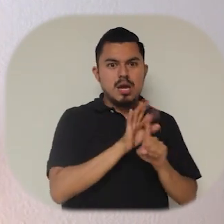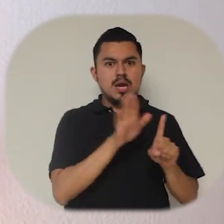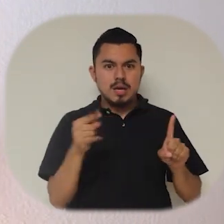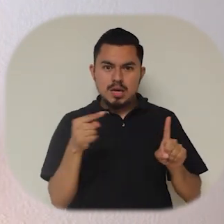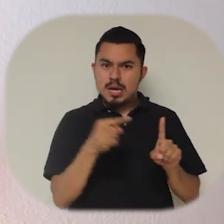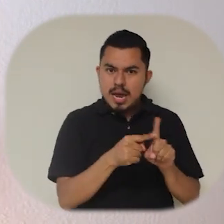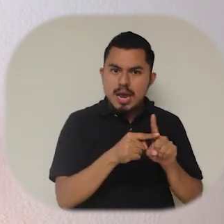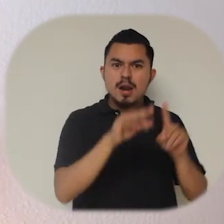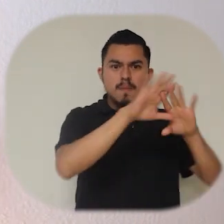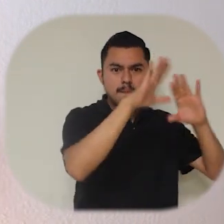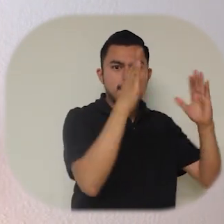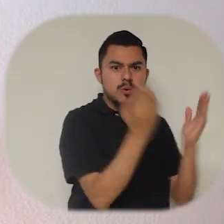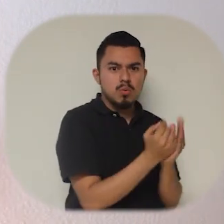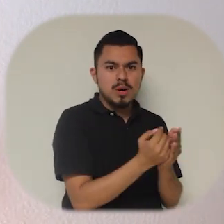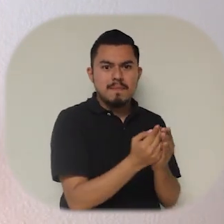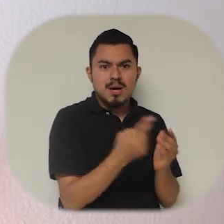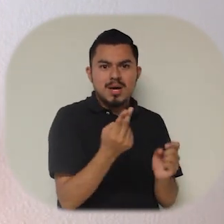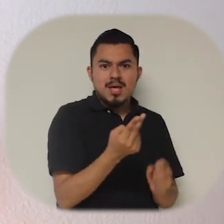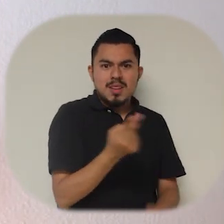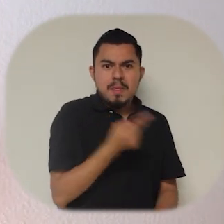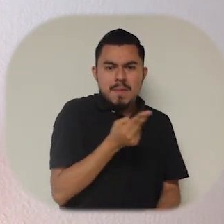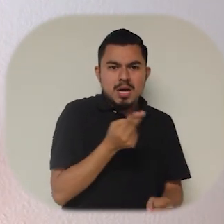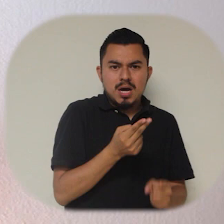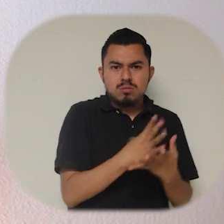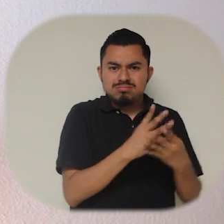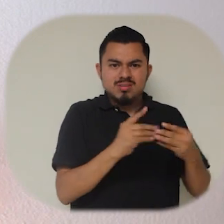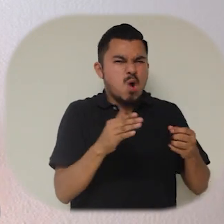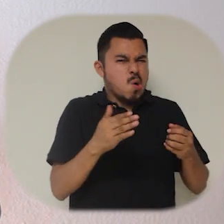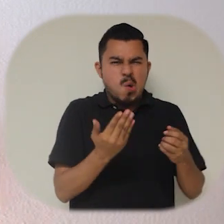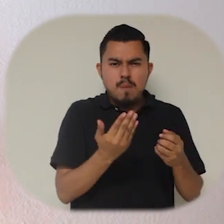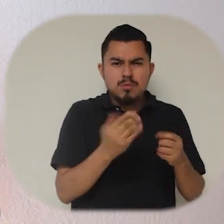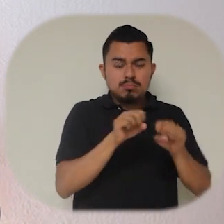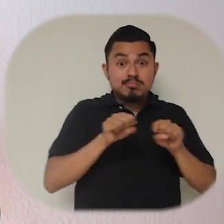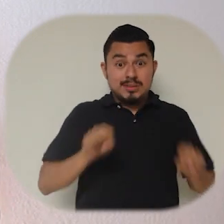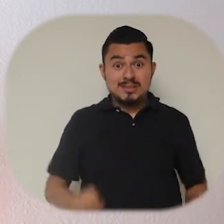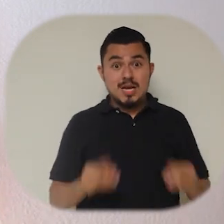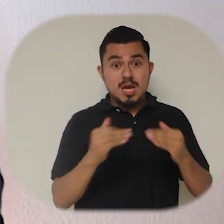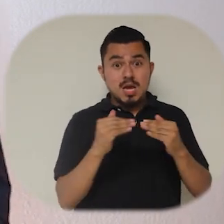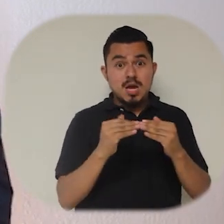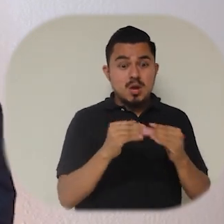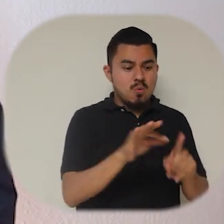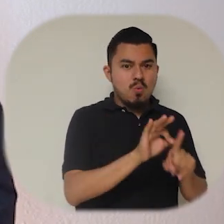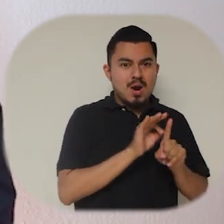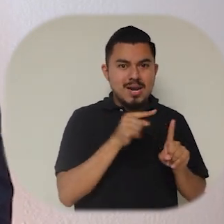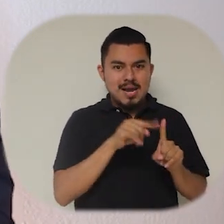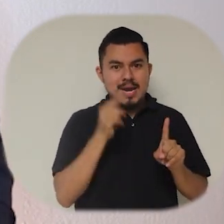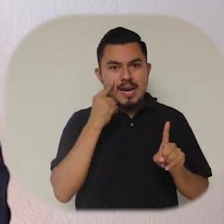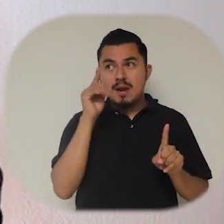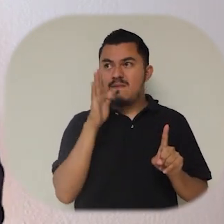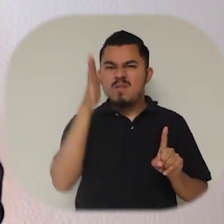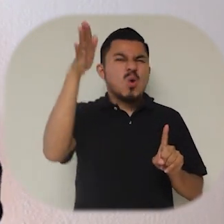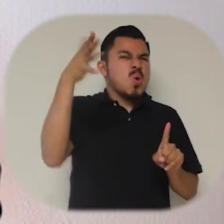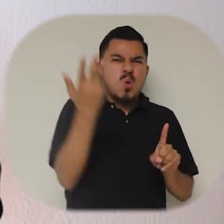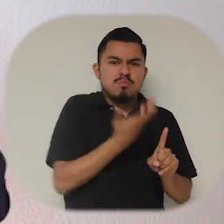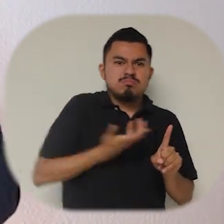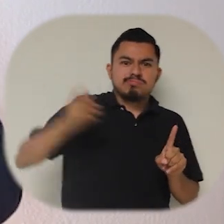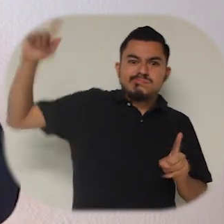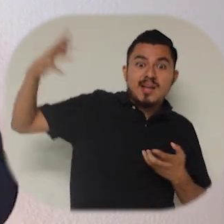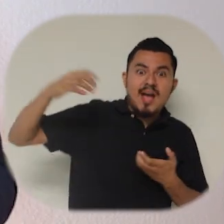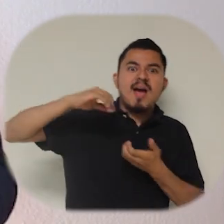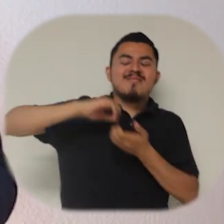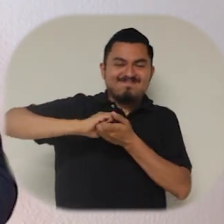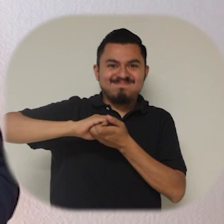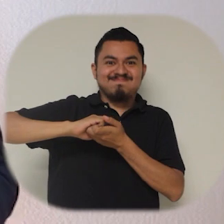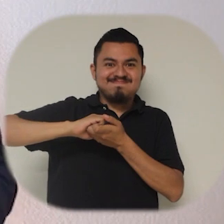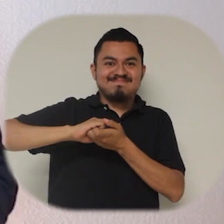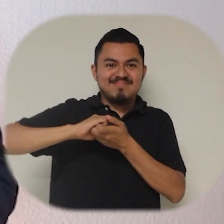nuestro pecado como sacerdote, y como verdadero profeta, Él vendría a acercarnos a Dios, a reconciliarnos con